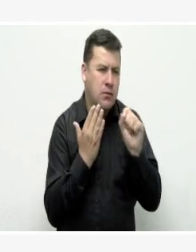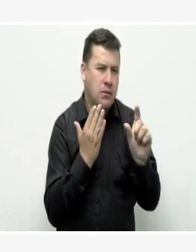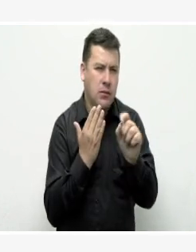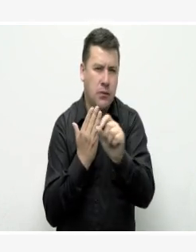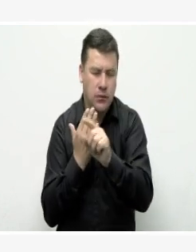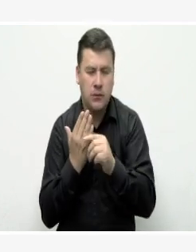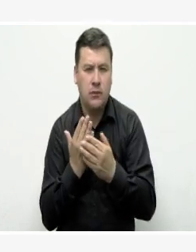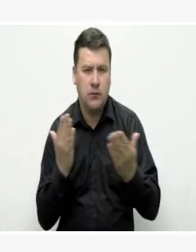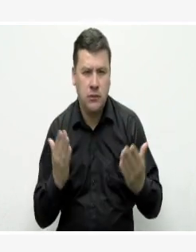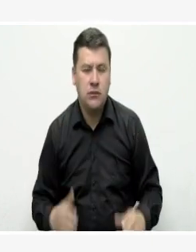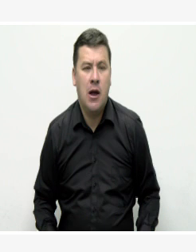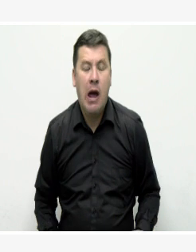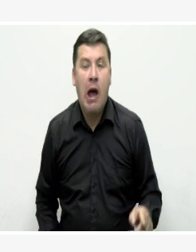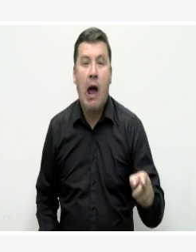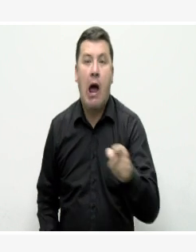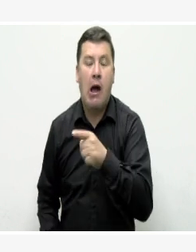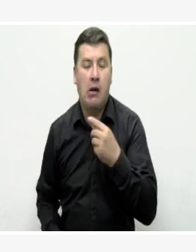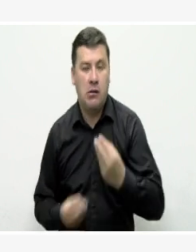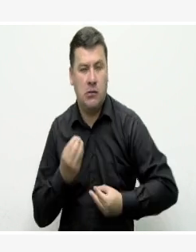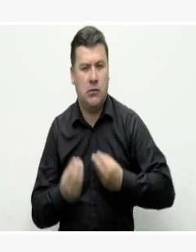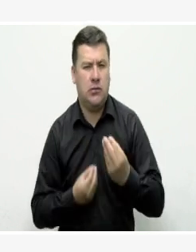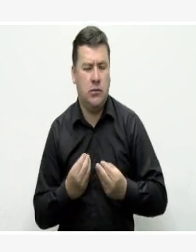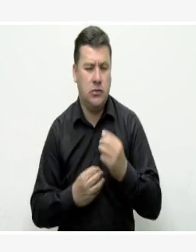a cabo. Allí se hicieron